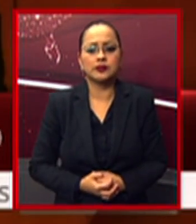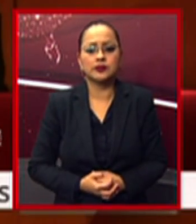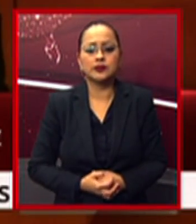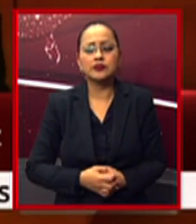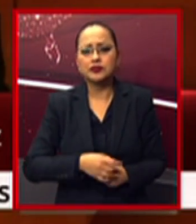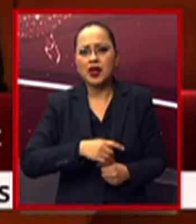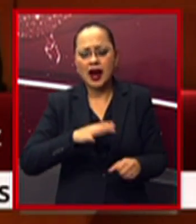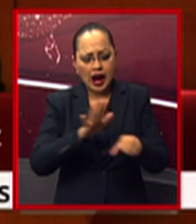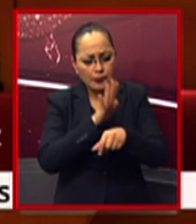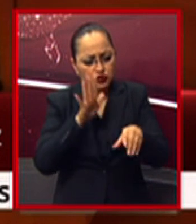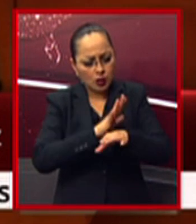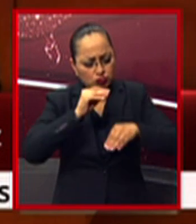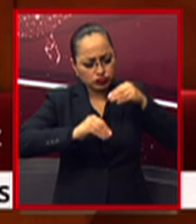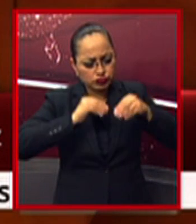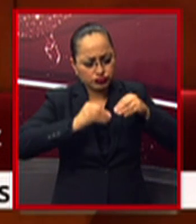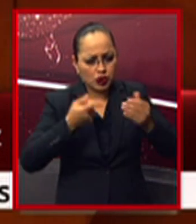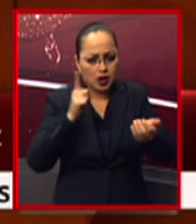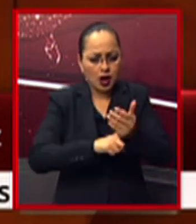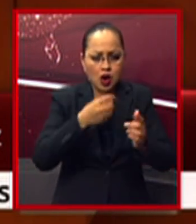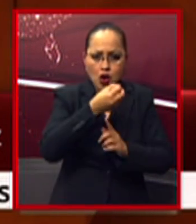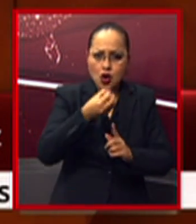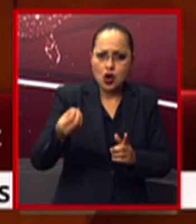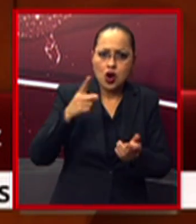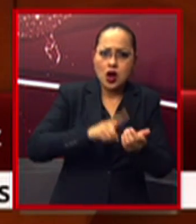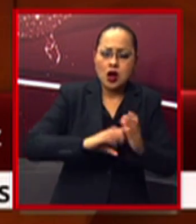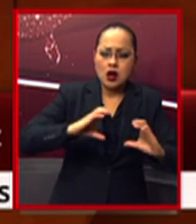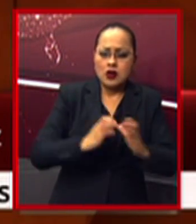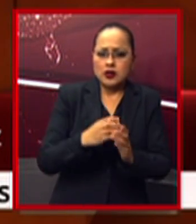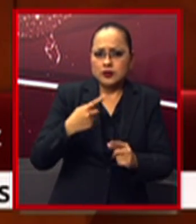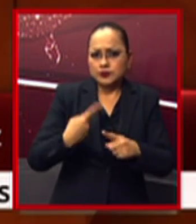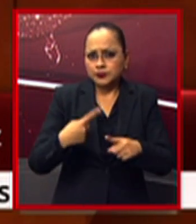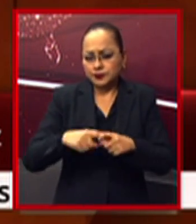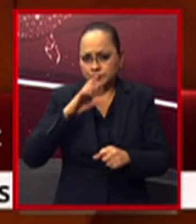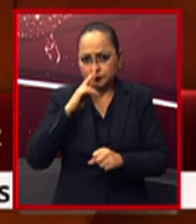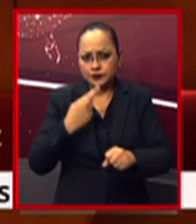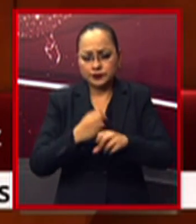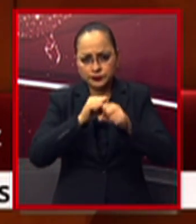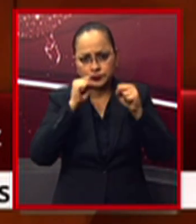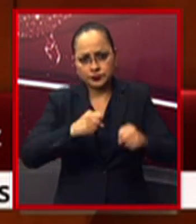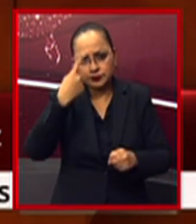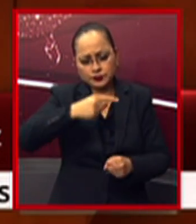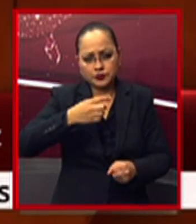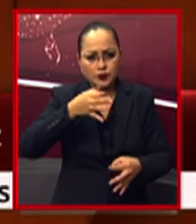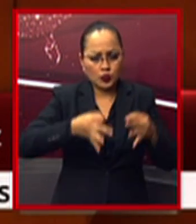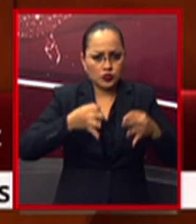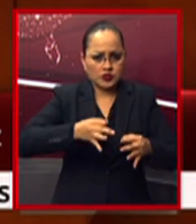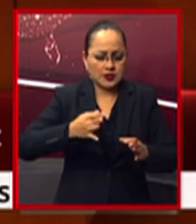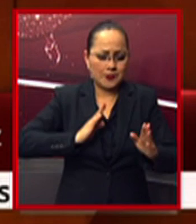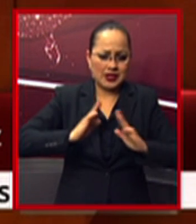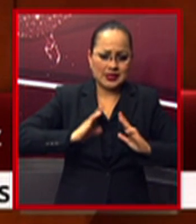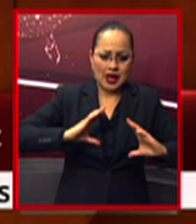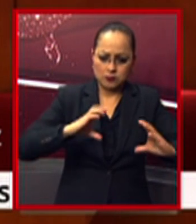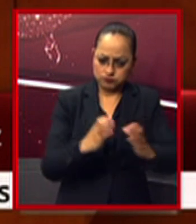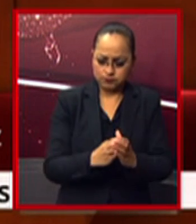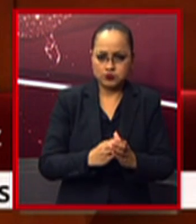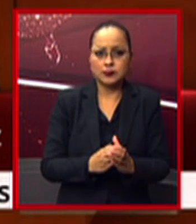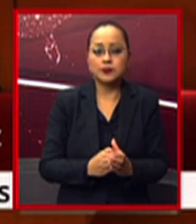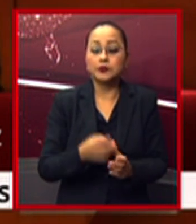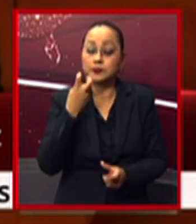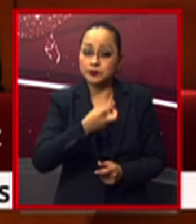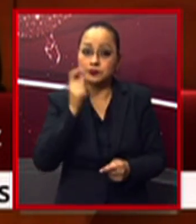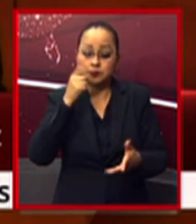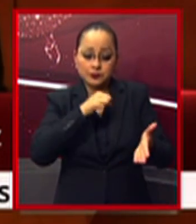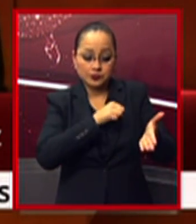Ajustes necesarios a la estructura orgánica y funcional de los operadores del sistema de justicia penal militar. Deroga